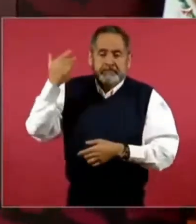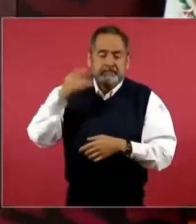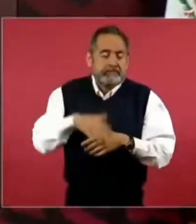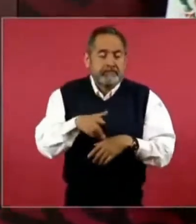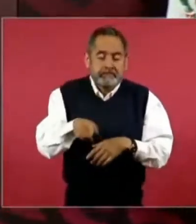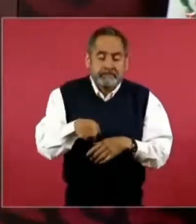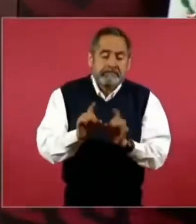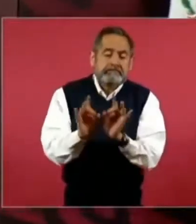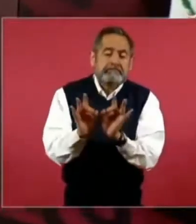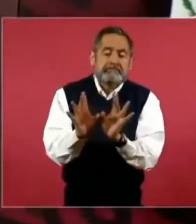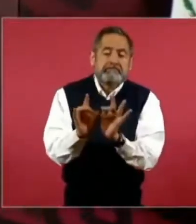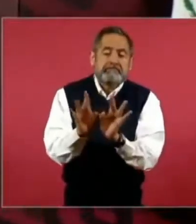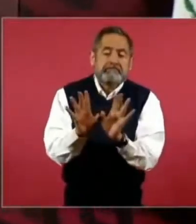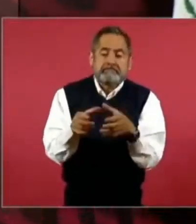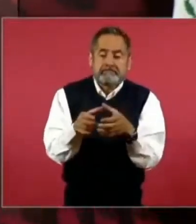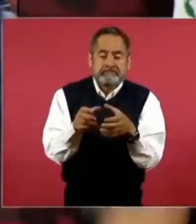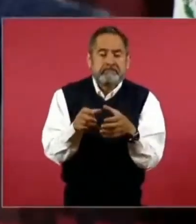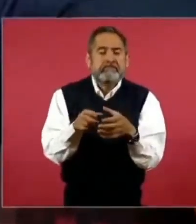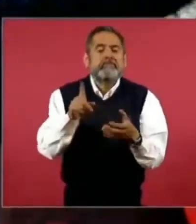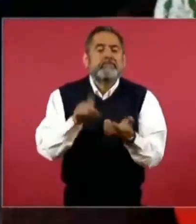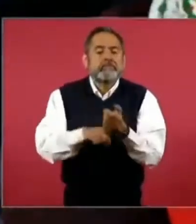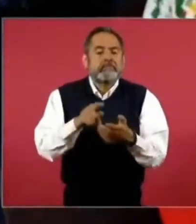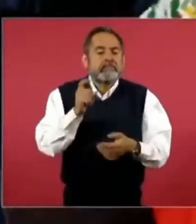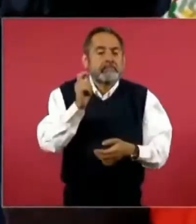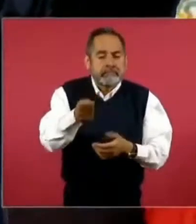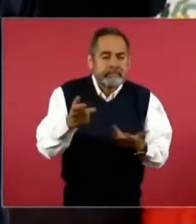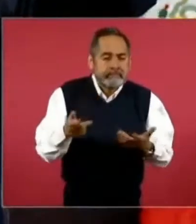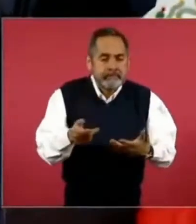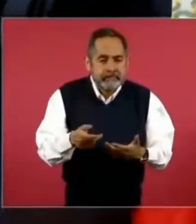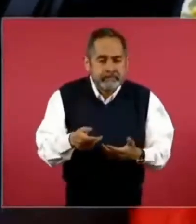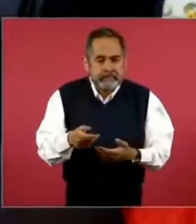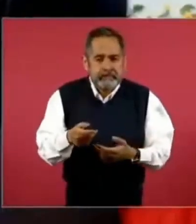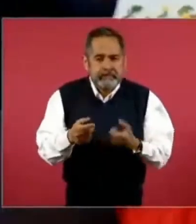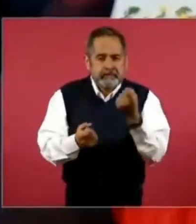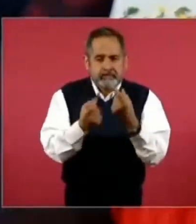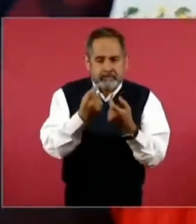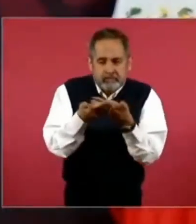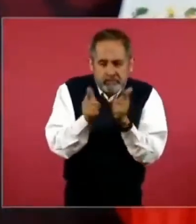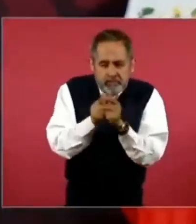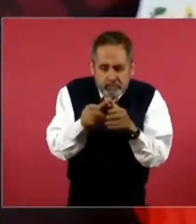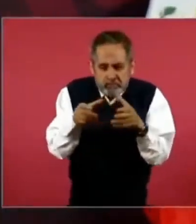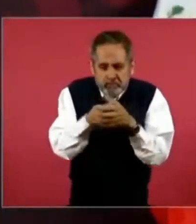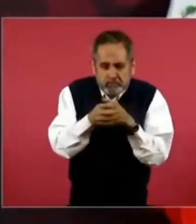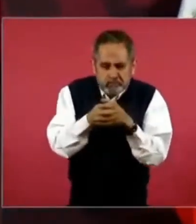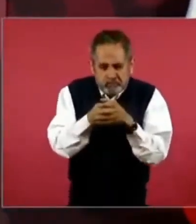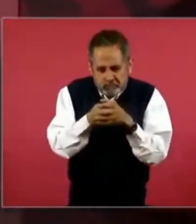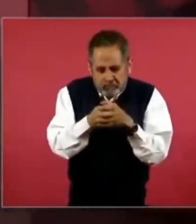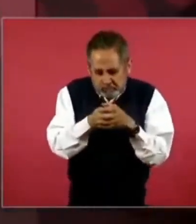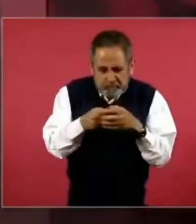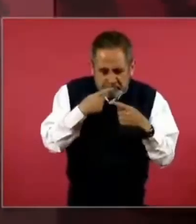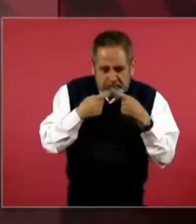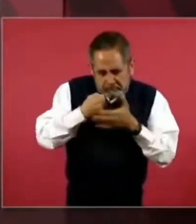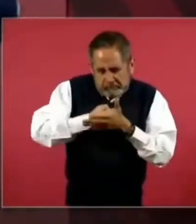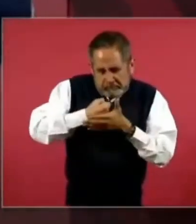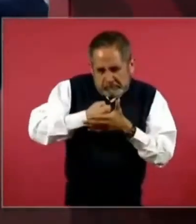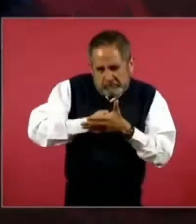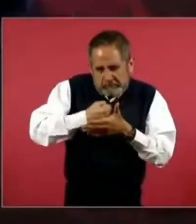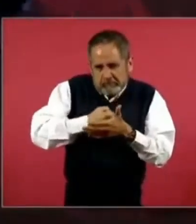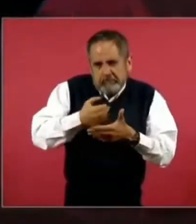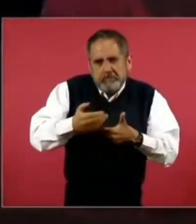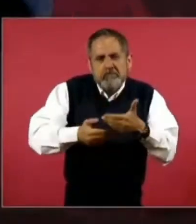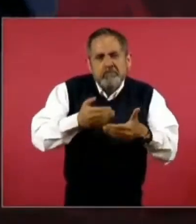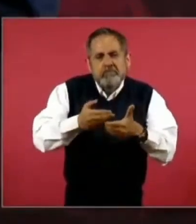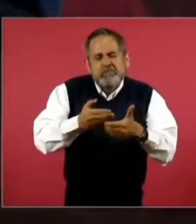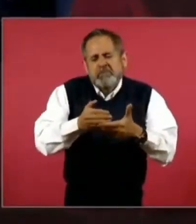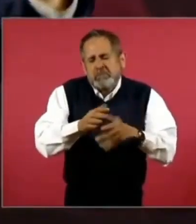chiripa, de que un puñado de liberales hayan llevado a cabo